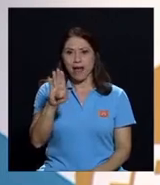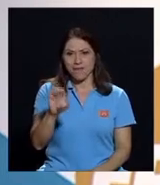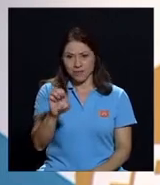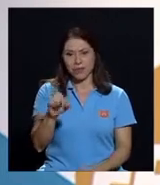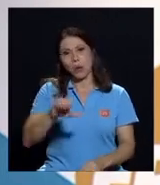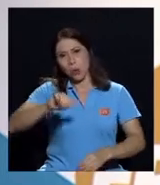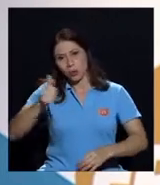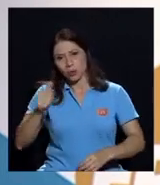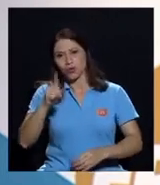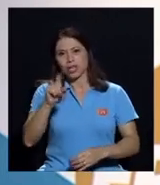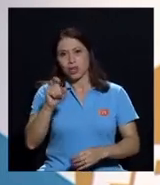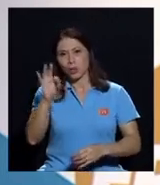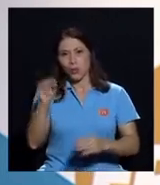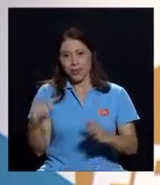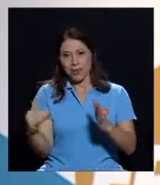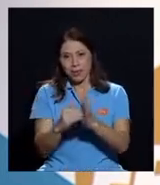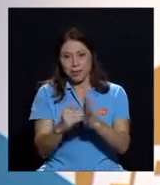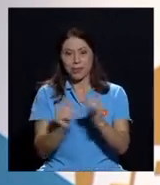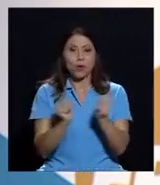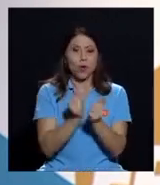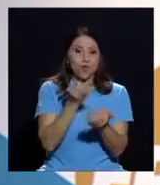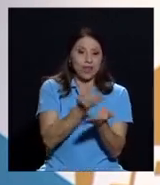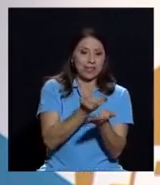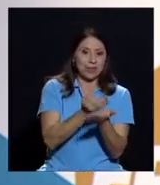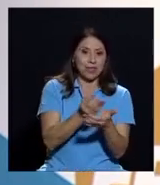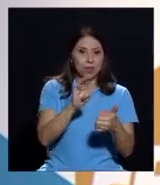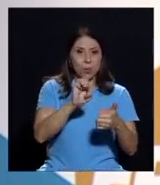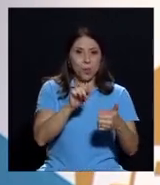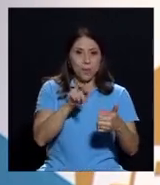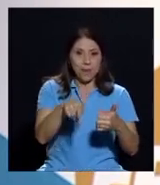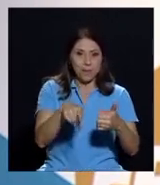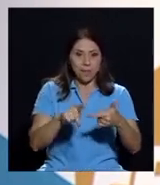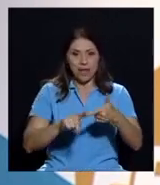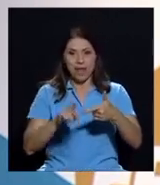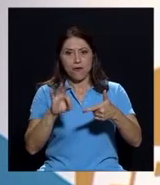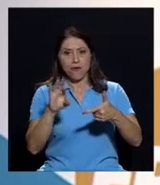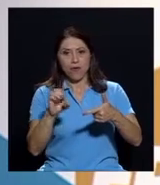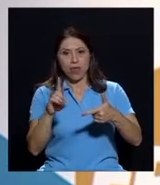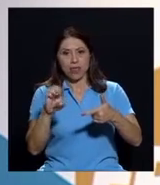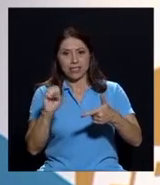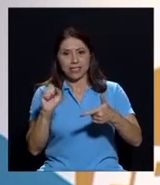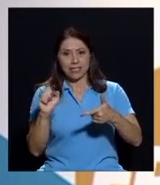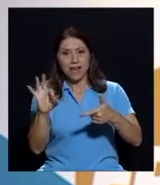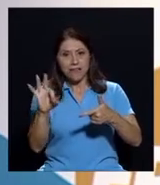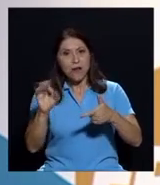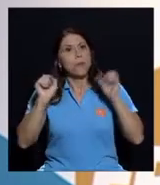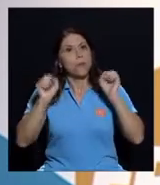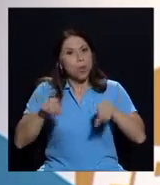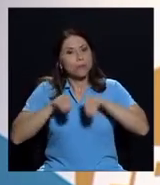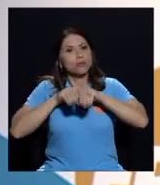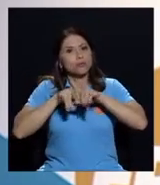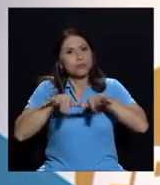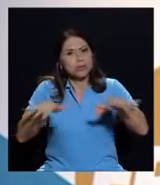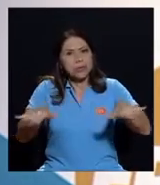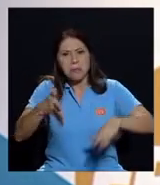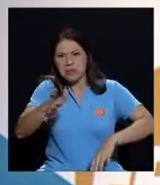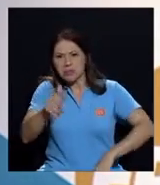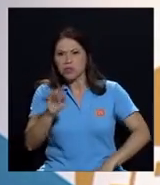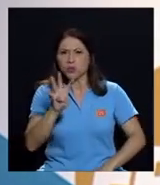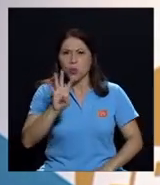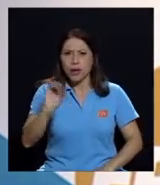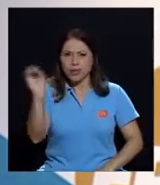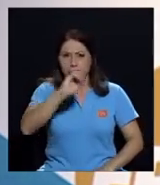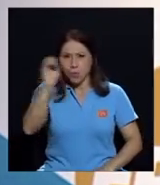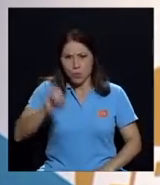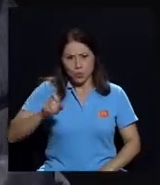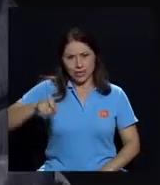financiamiento también desde el mes y fue de sap podemos ampliar esa cobertura para llegar a toda la cerca de un 40 por ciento que es el que